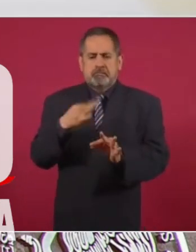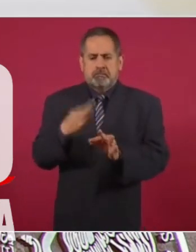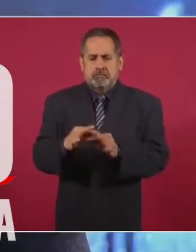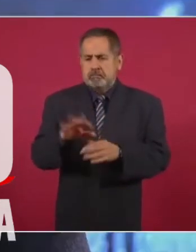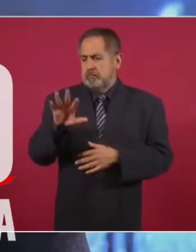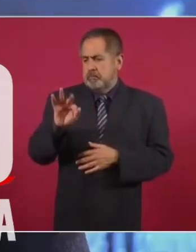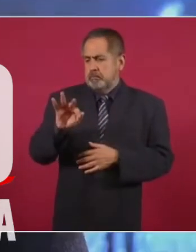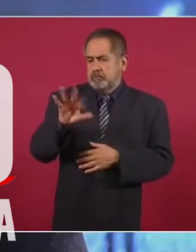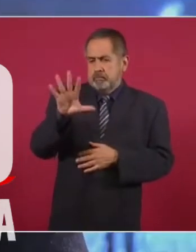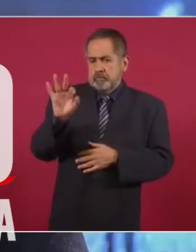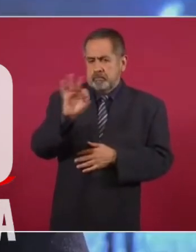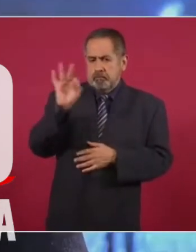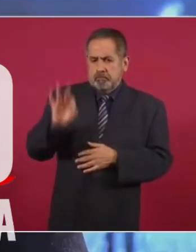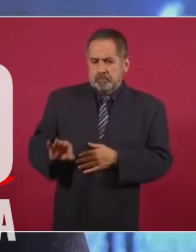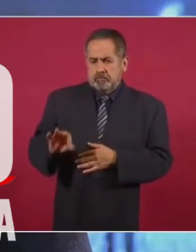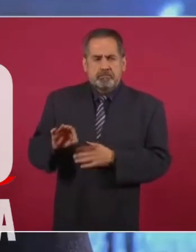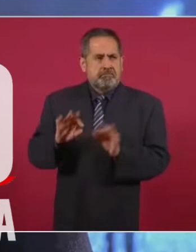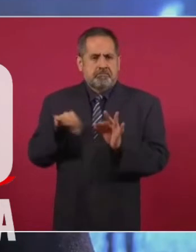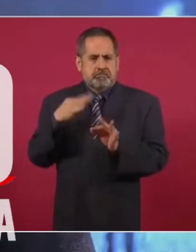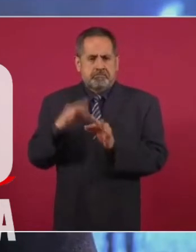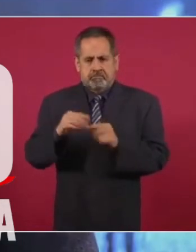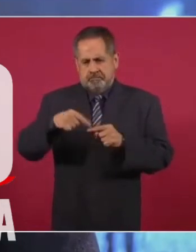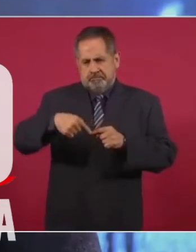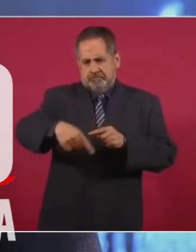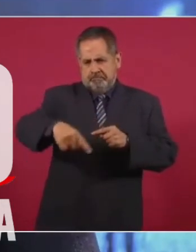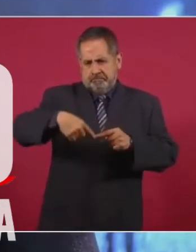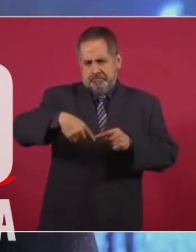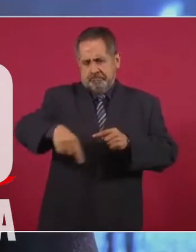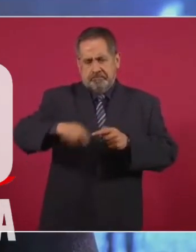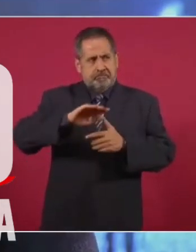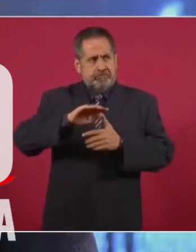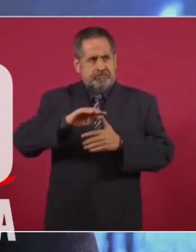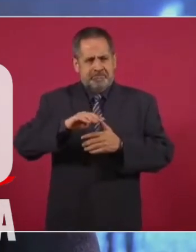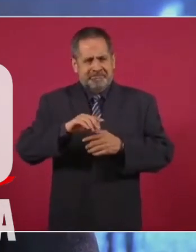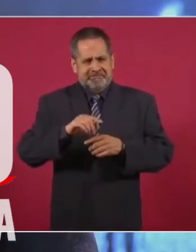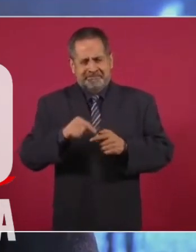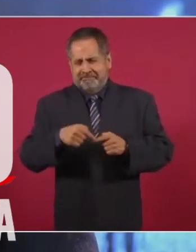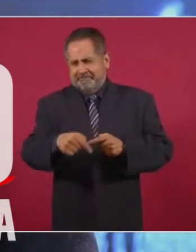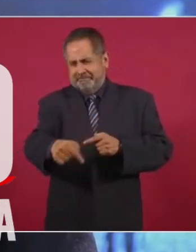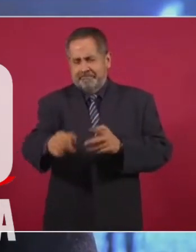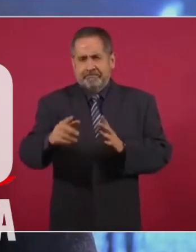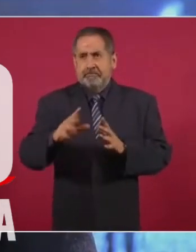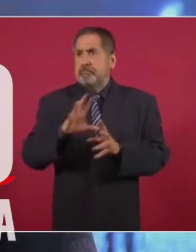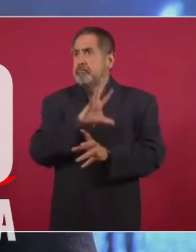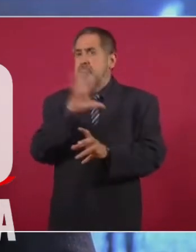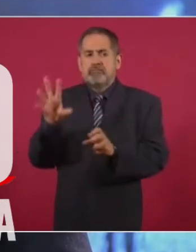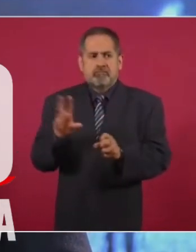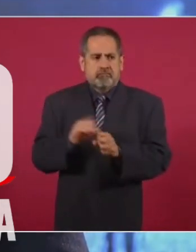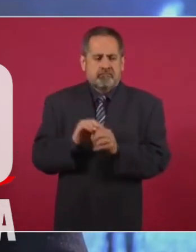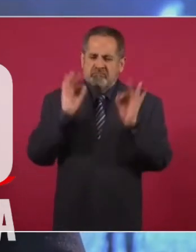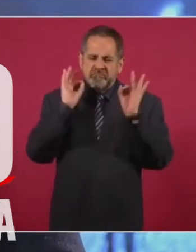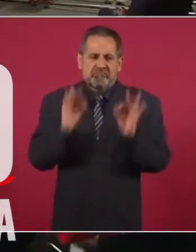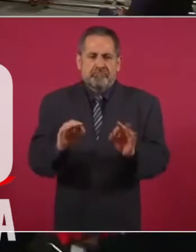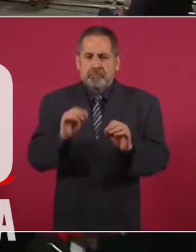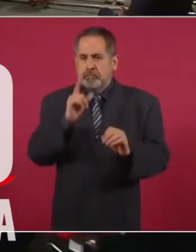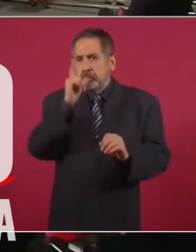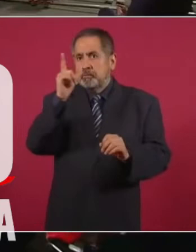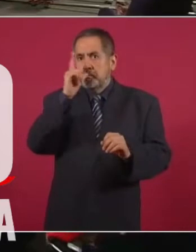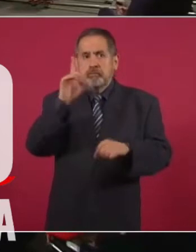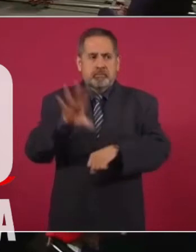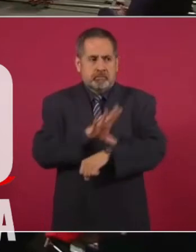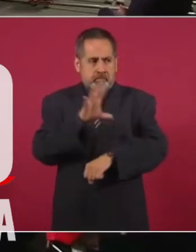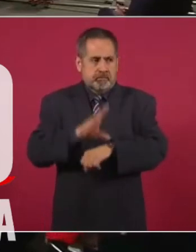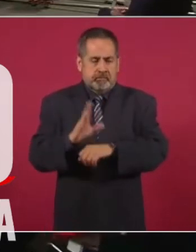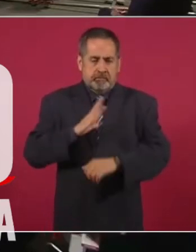45% y se estima que en el transcurso del día se restablezca el 100%. Se realizaron los